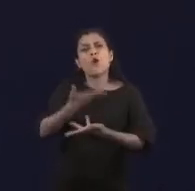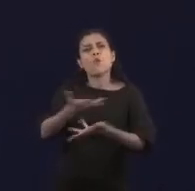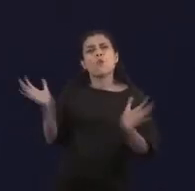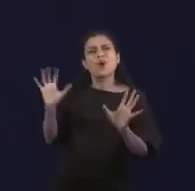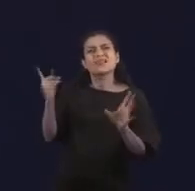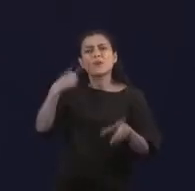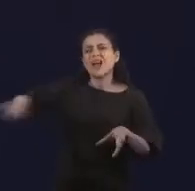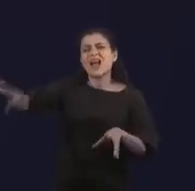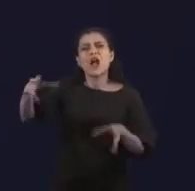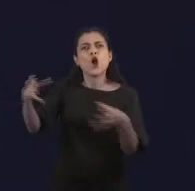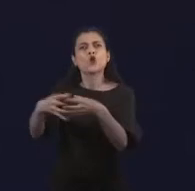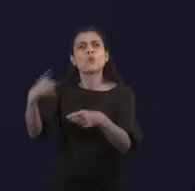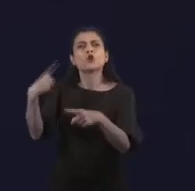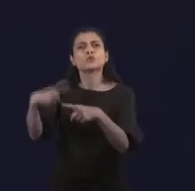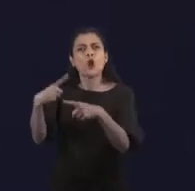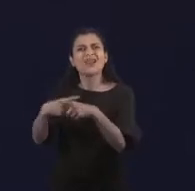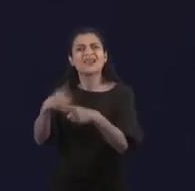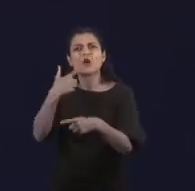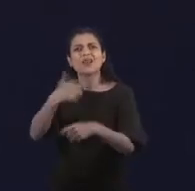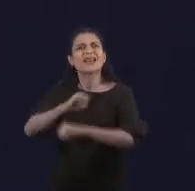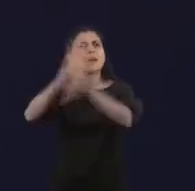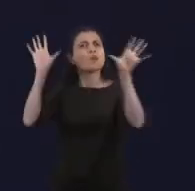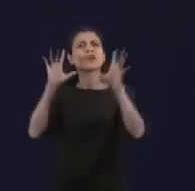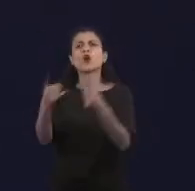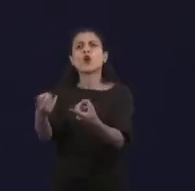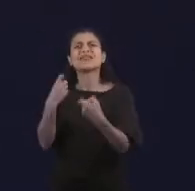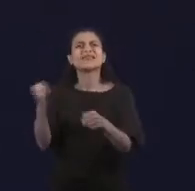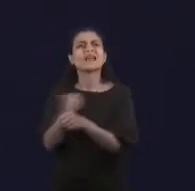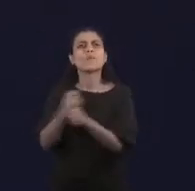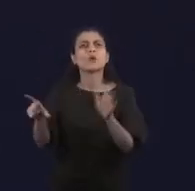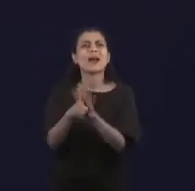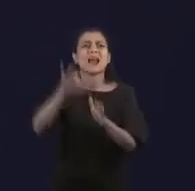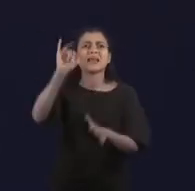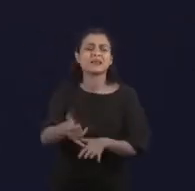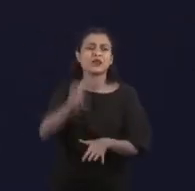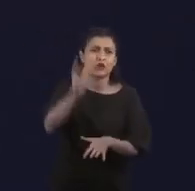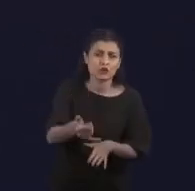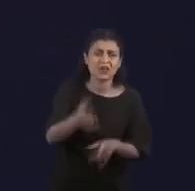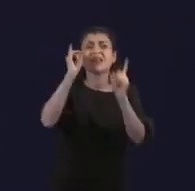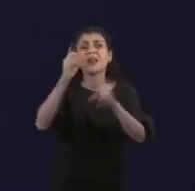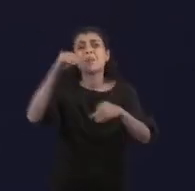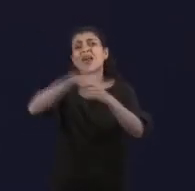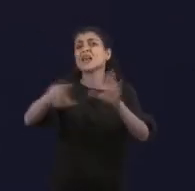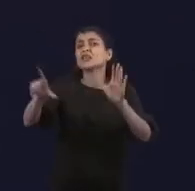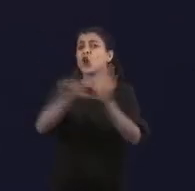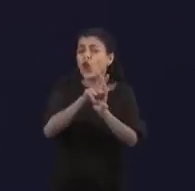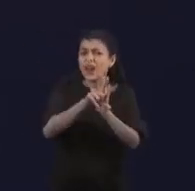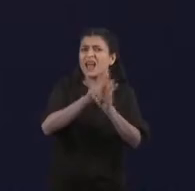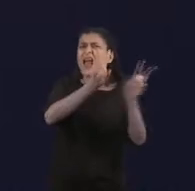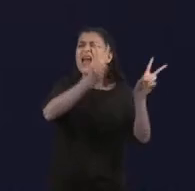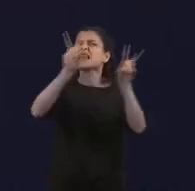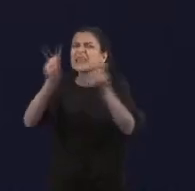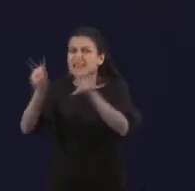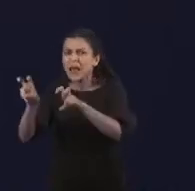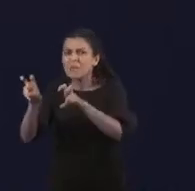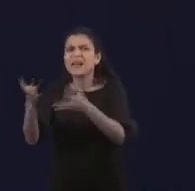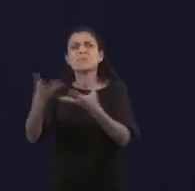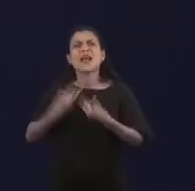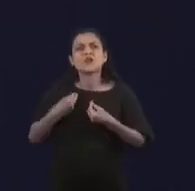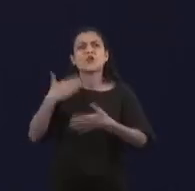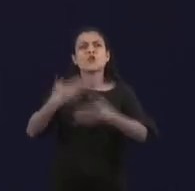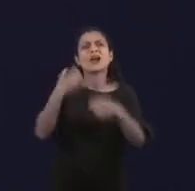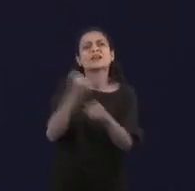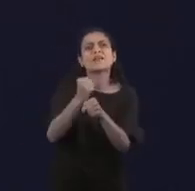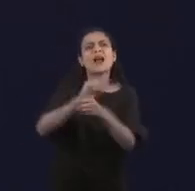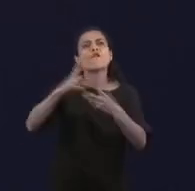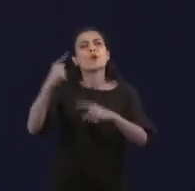política entiende el momento que estamos atravesando, porque claramente dentro de la ley hay un montón de cuestiones que hacen a nuestro gobierno, a nuestra